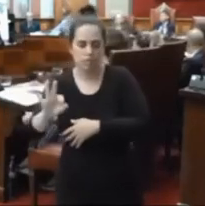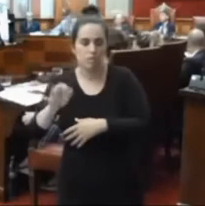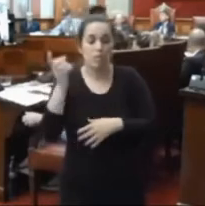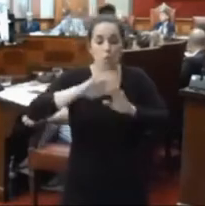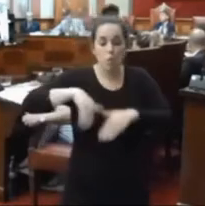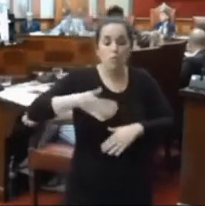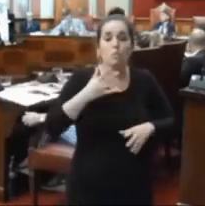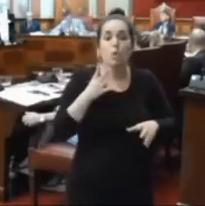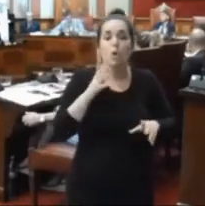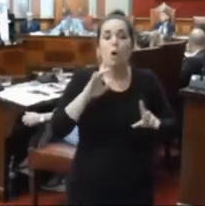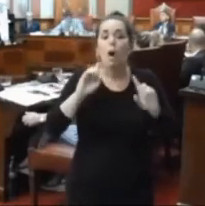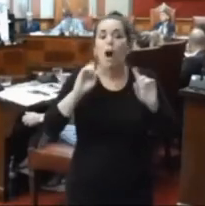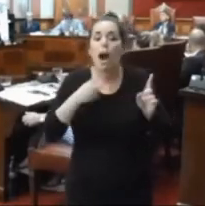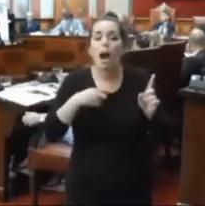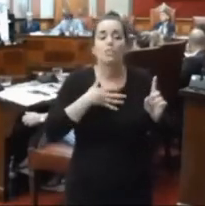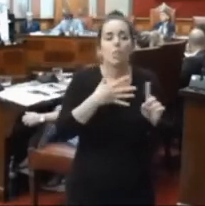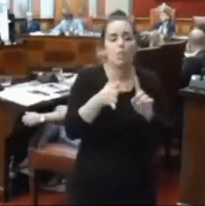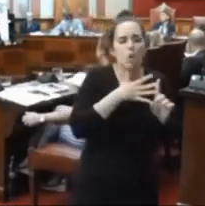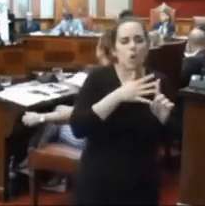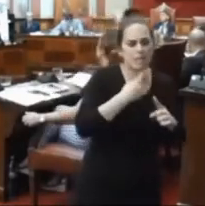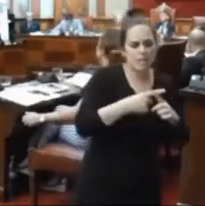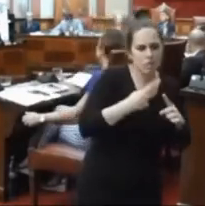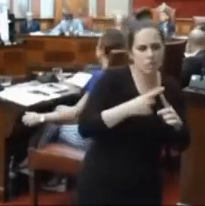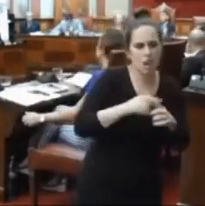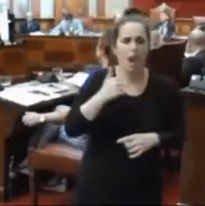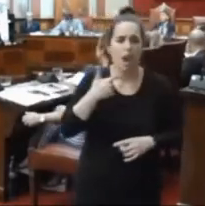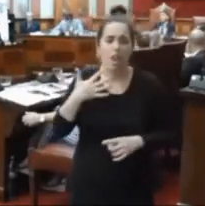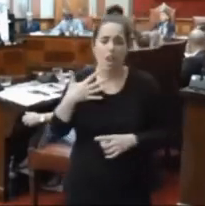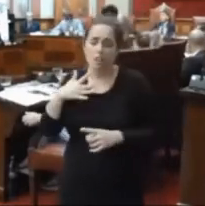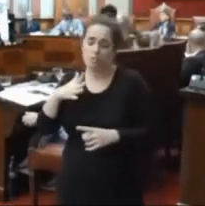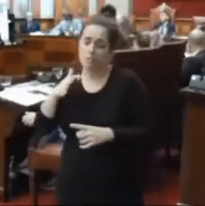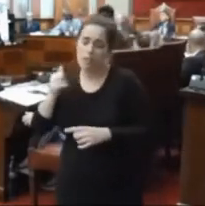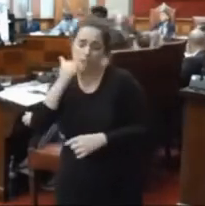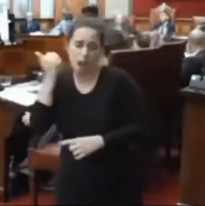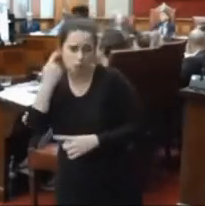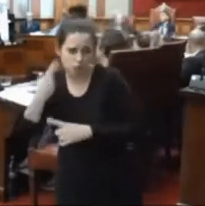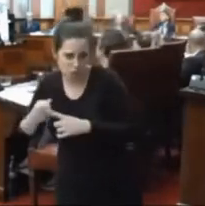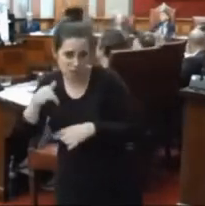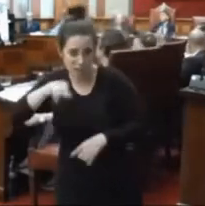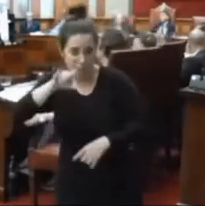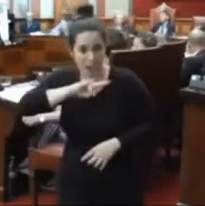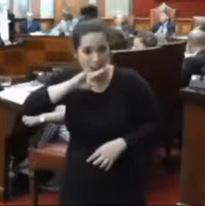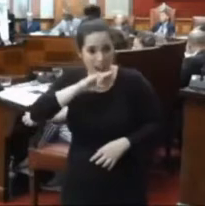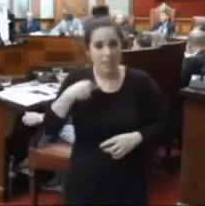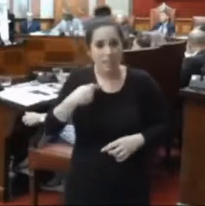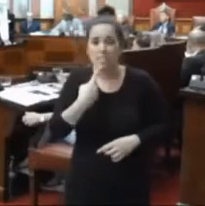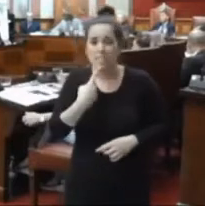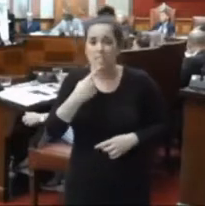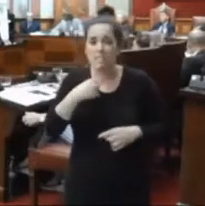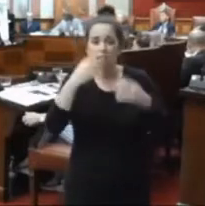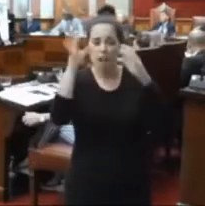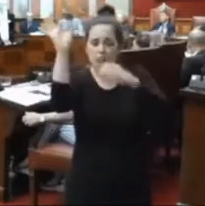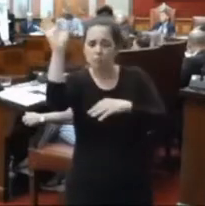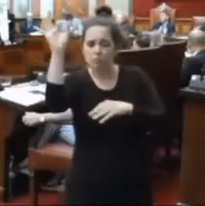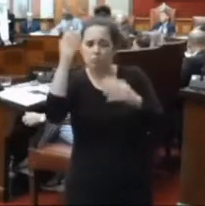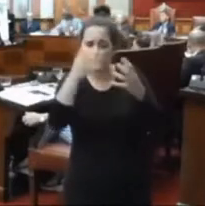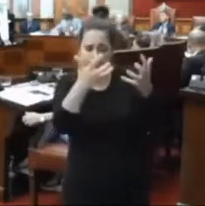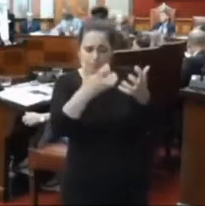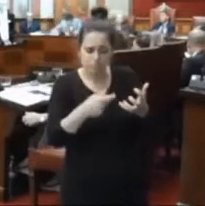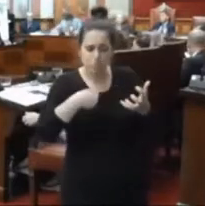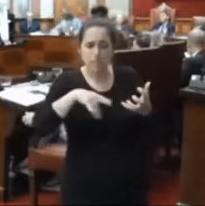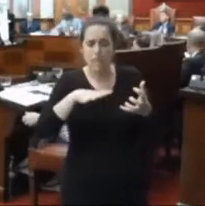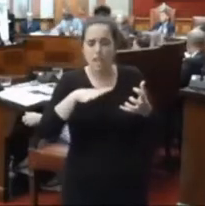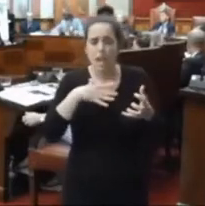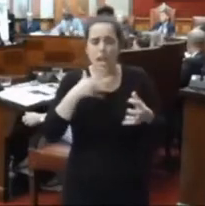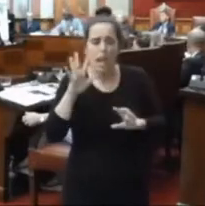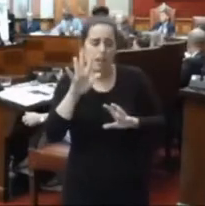violencia sexual, agresión sexual y abuso. En Canarias, según el balance de criminalidad del Ministerio del Interior, en el primer semestre